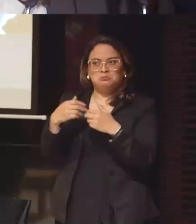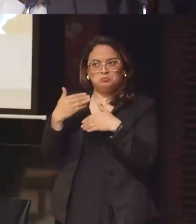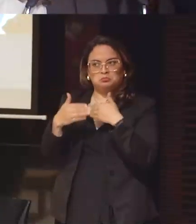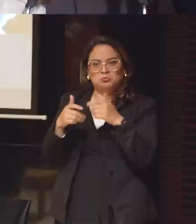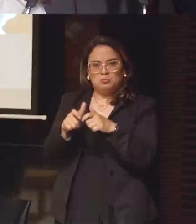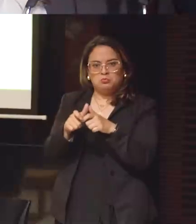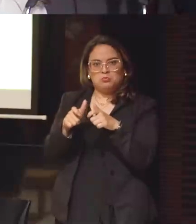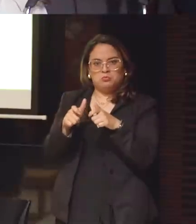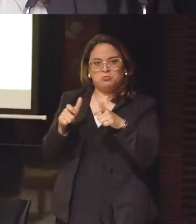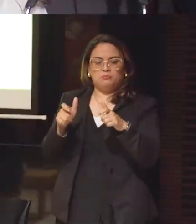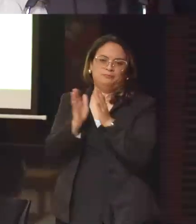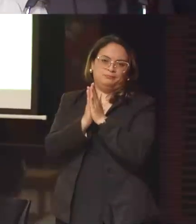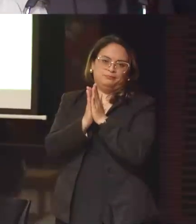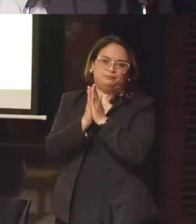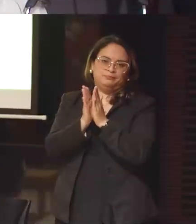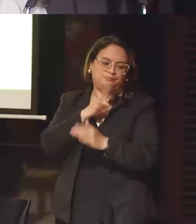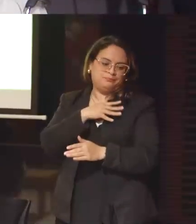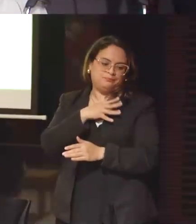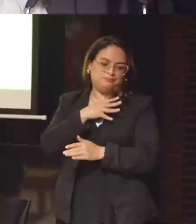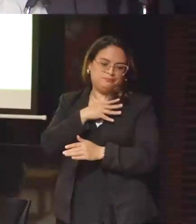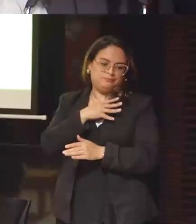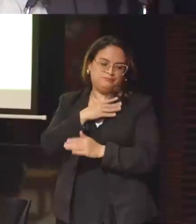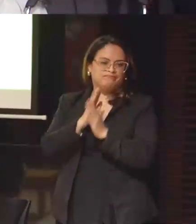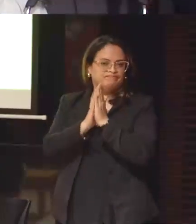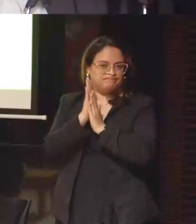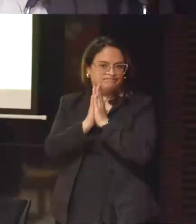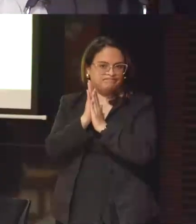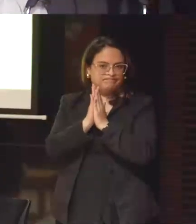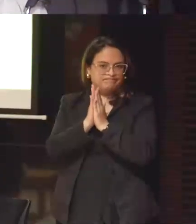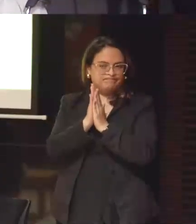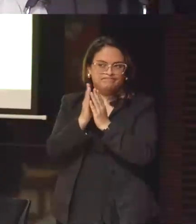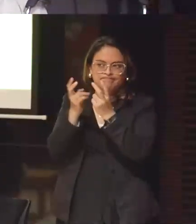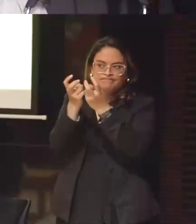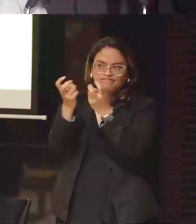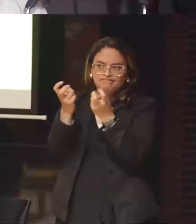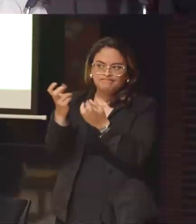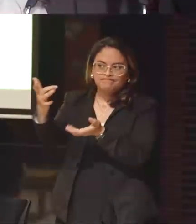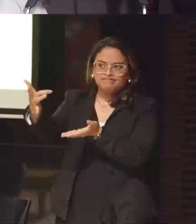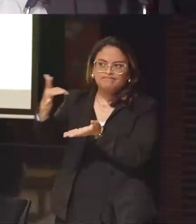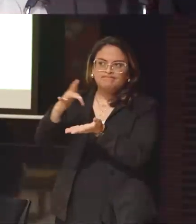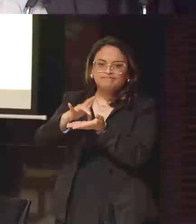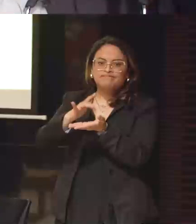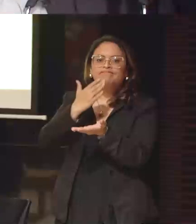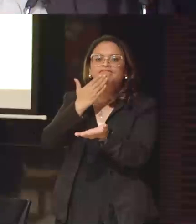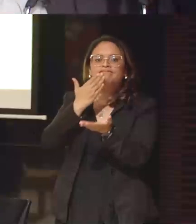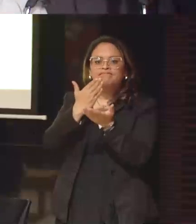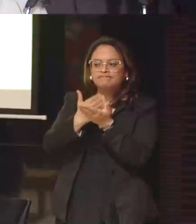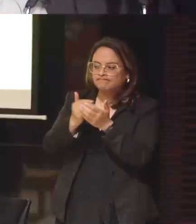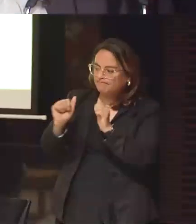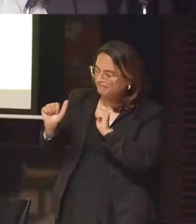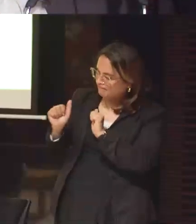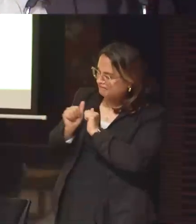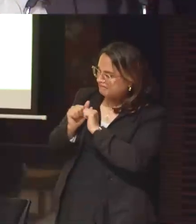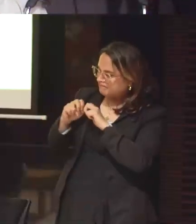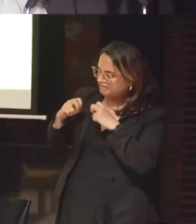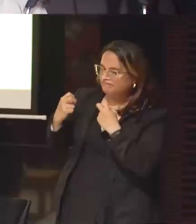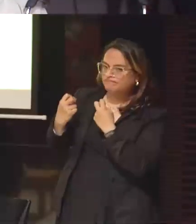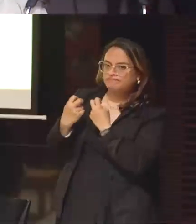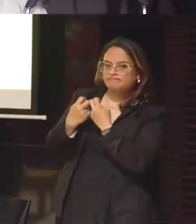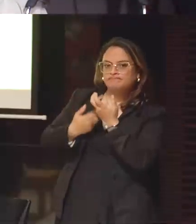que nos ilusiona. Gracias por venir a acompañarnos, gracias a ustedes por venir a compartirnos